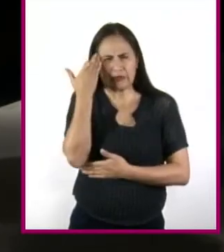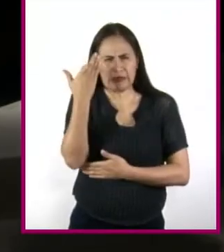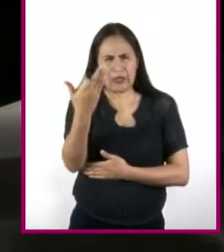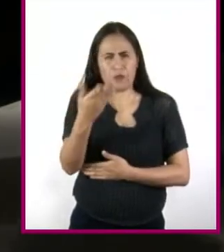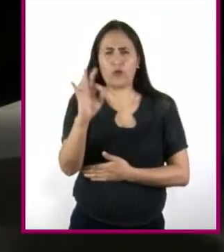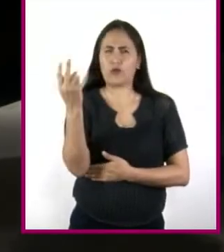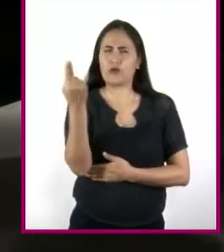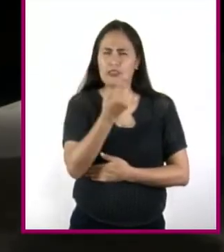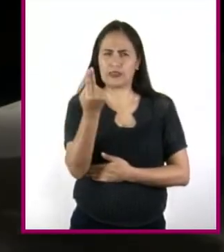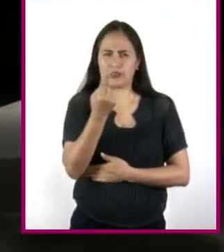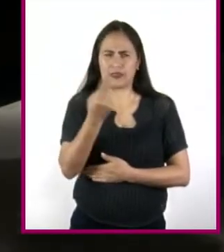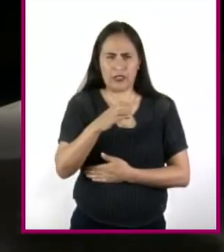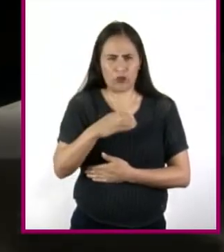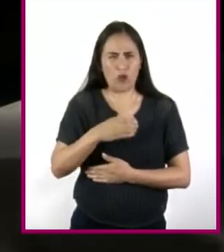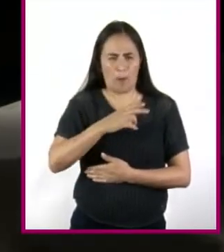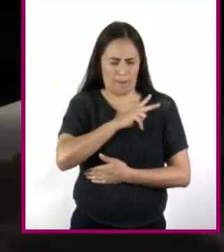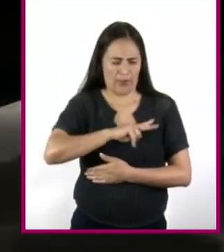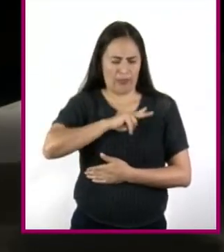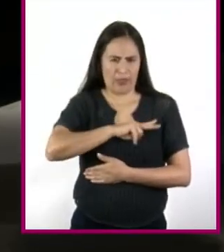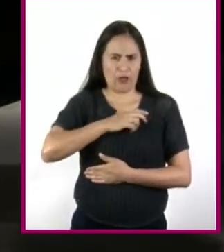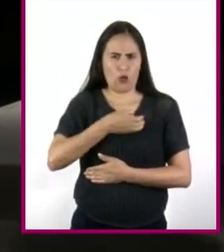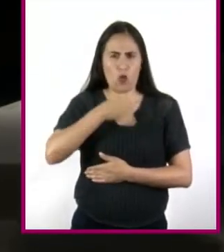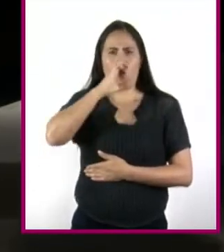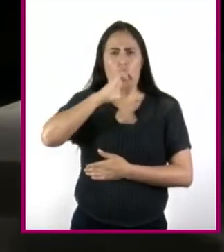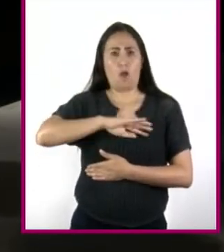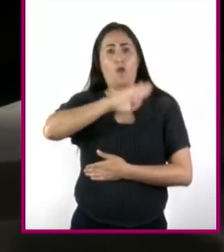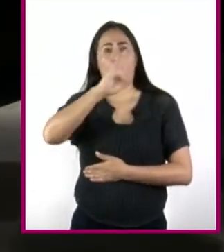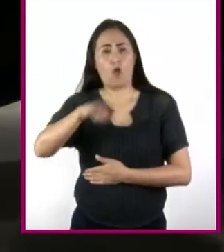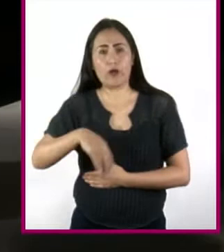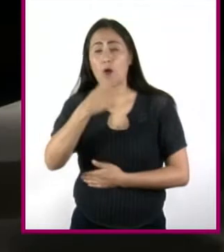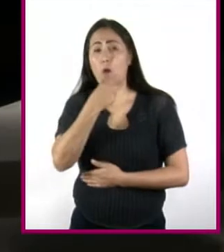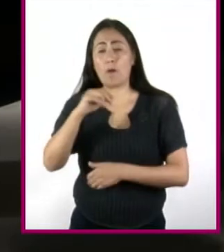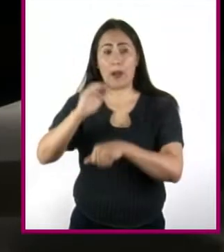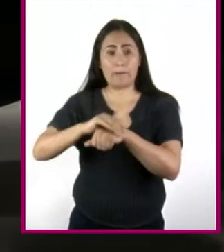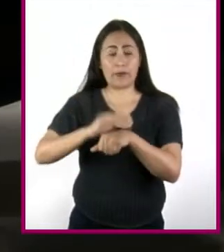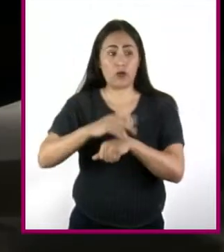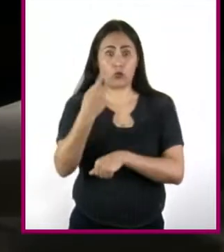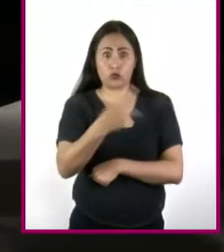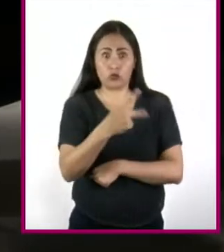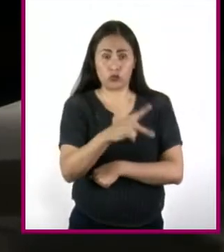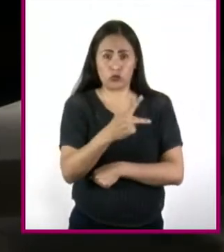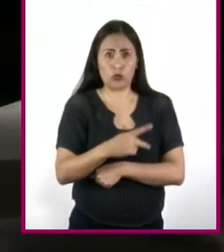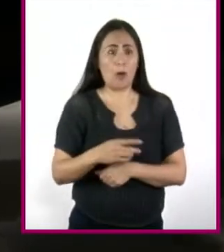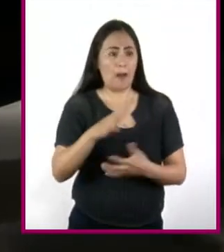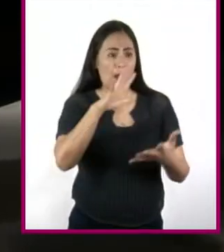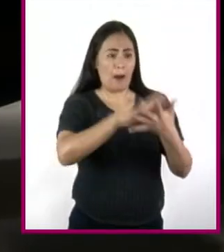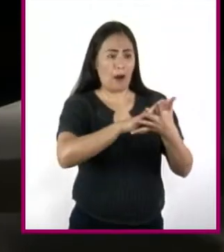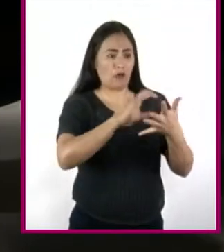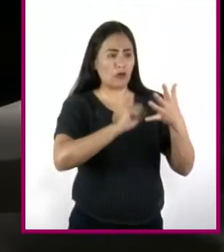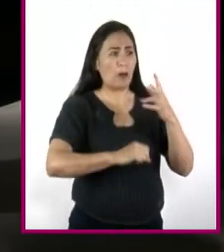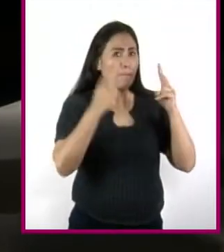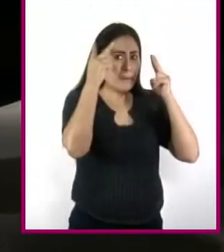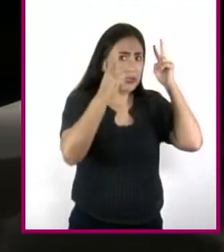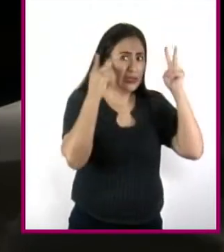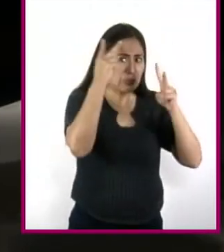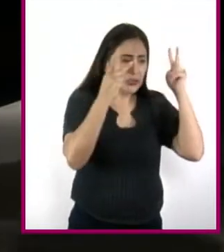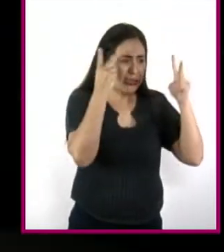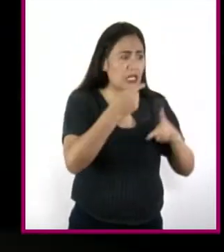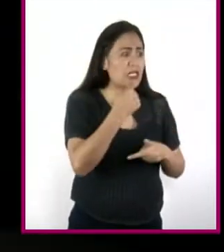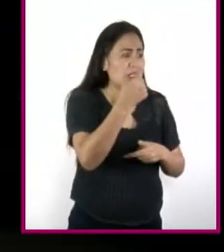beber la cicuta y morir, Critón, un amigo suyo, fue a visitarlo a su prisión para decirle que él lo ayudaría a